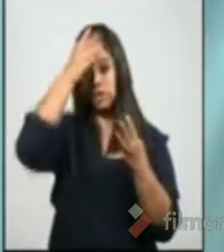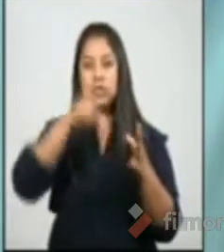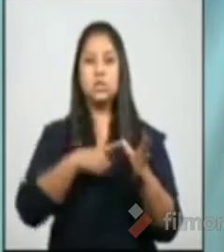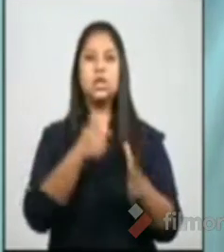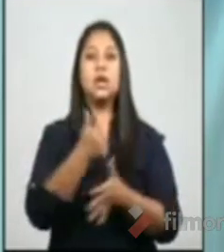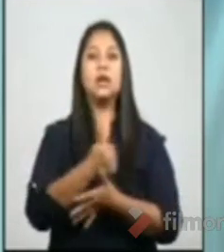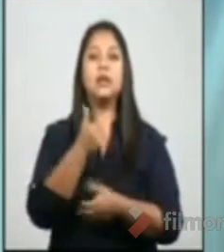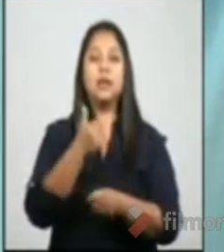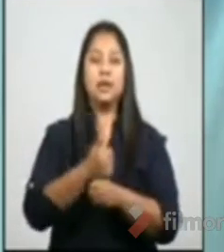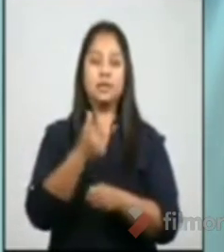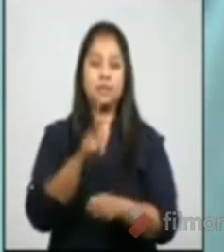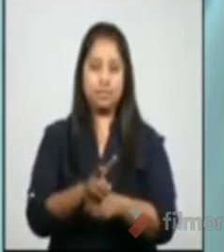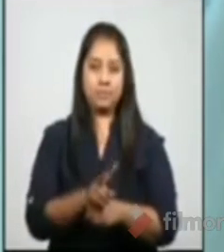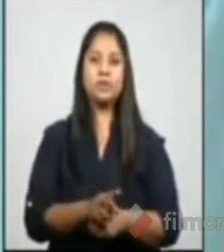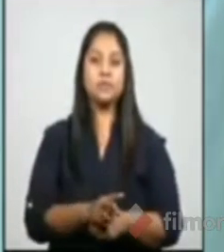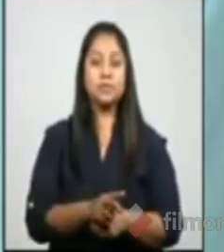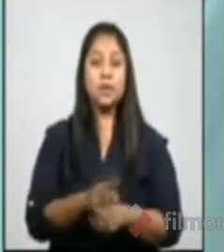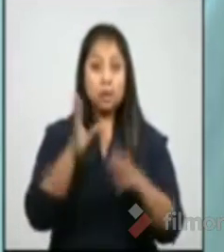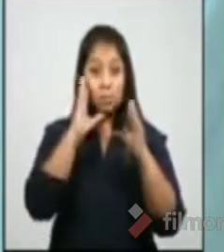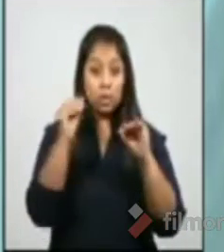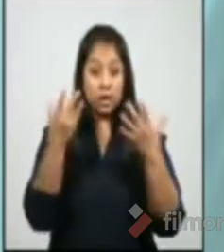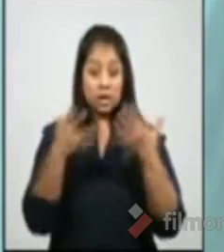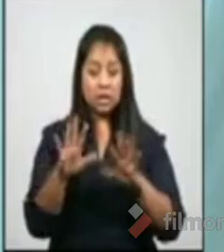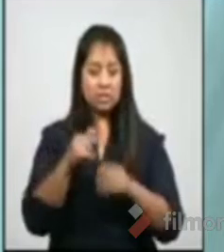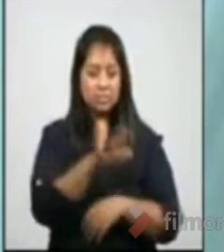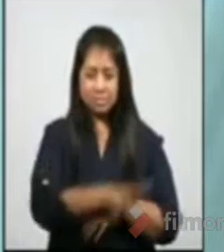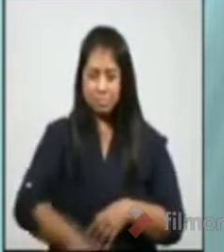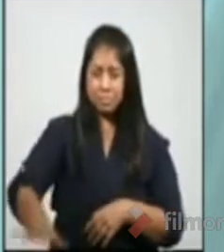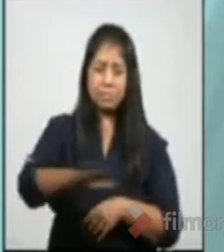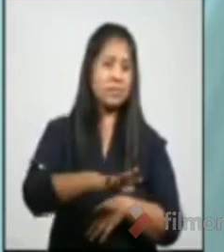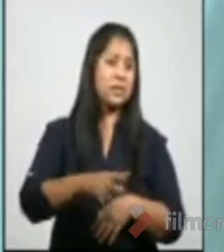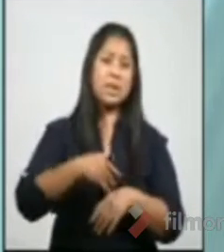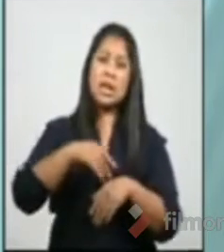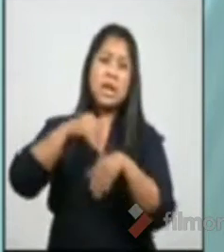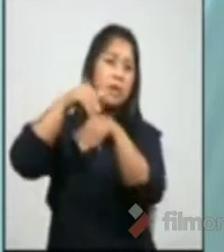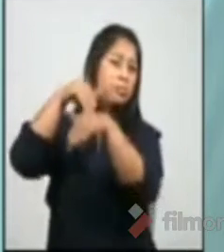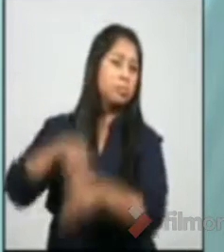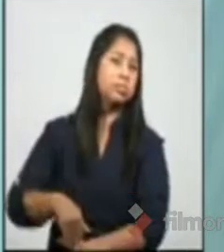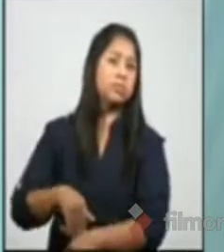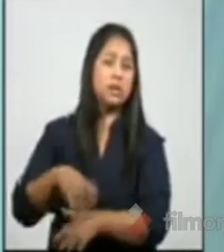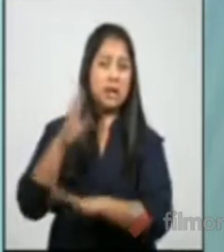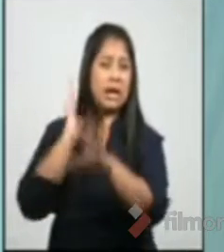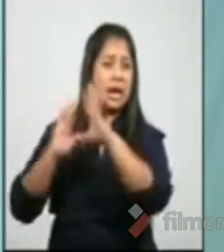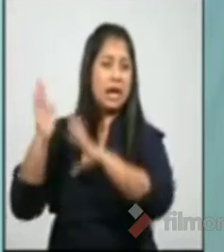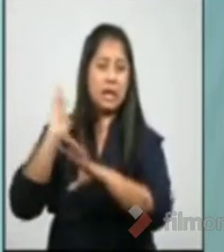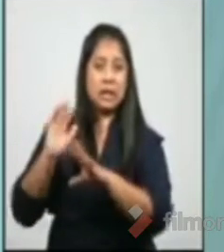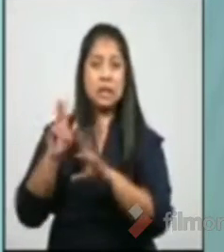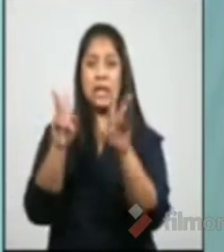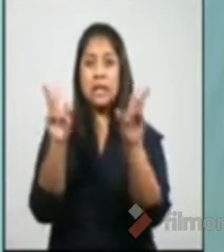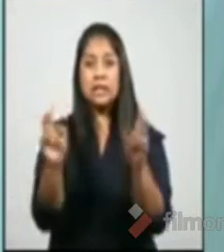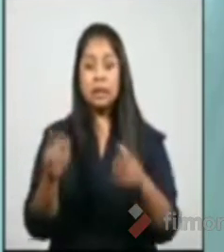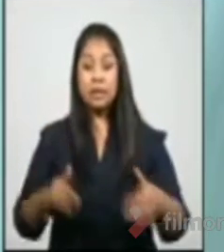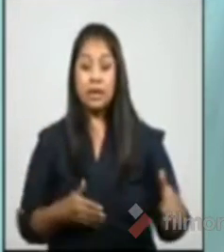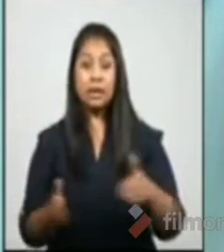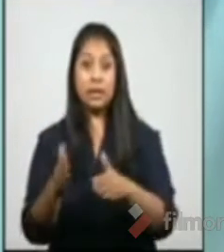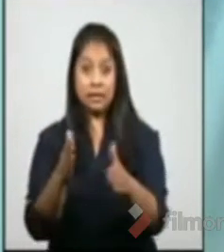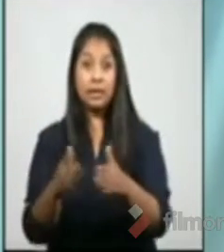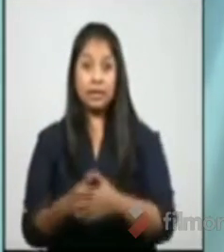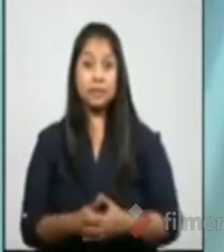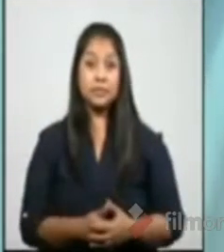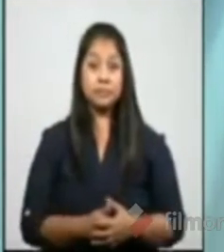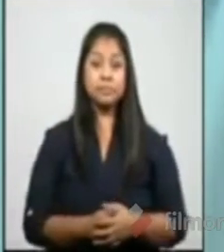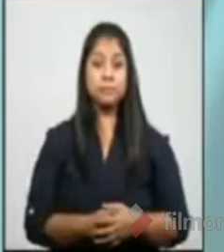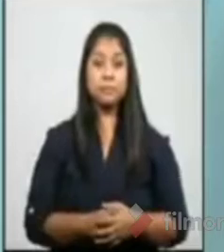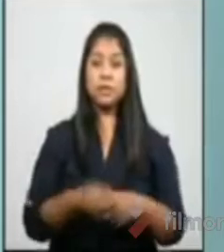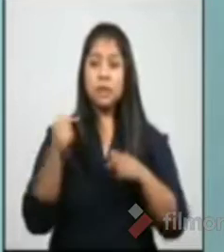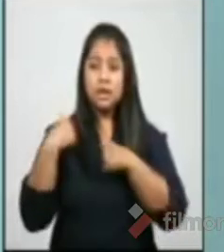Verapaz. Porque ha sido la parte de Guatemala más olvidada desde el punto de vista de la infraestructura. Y